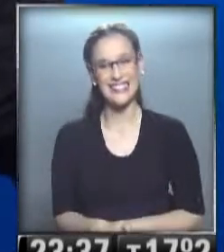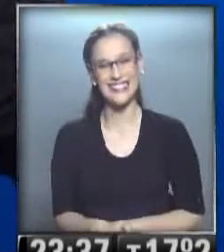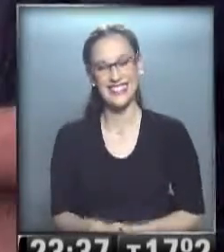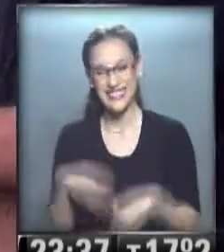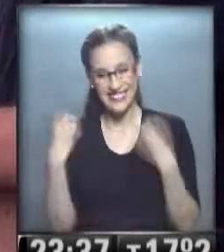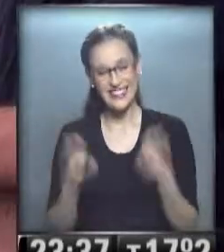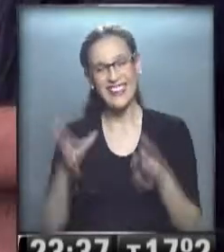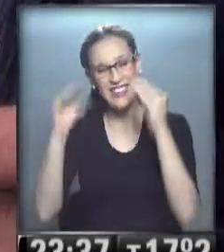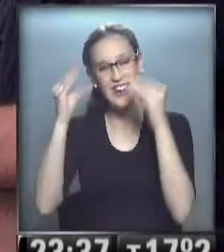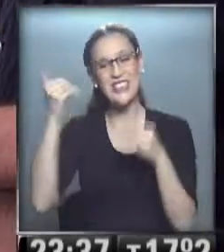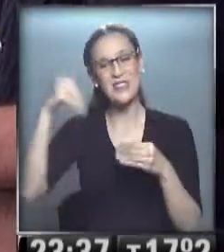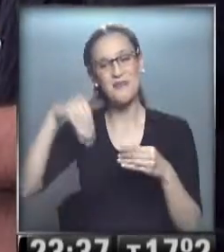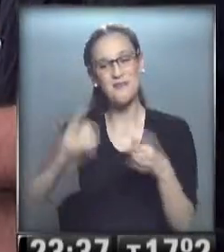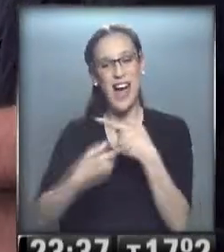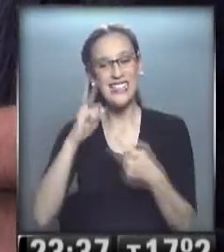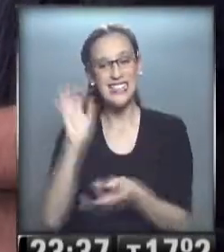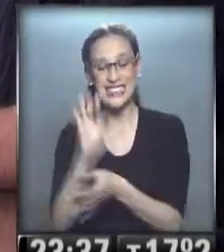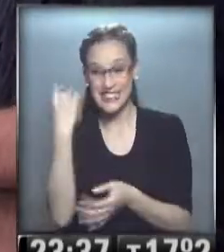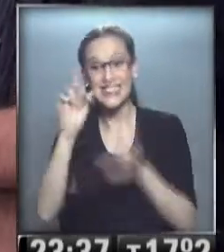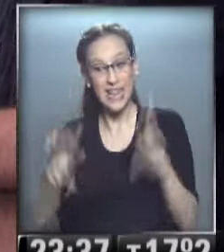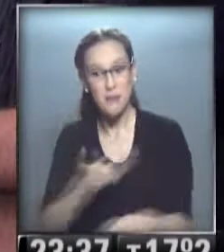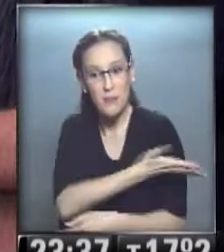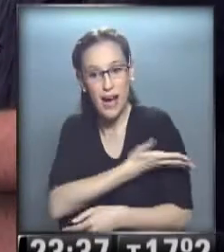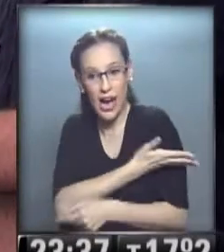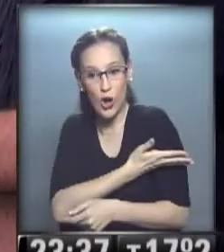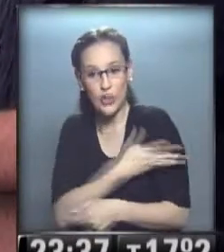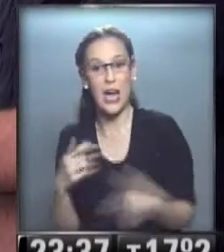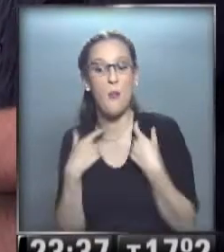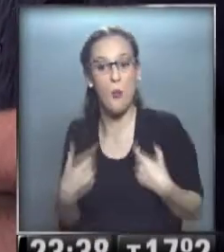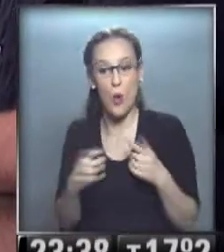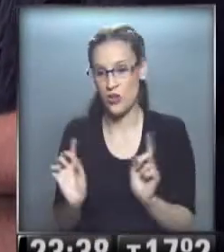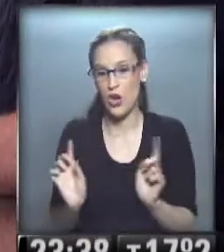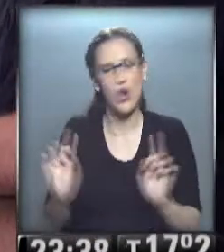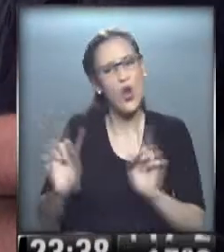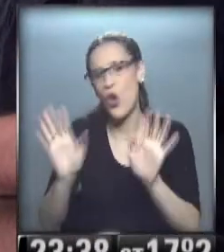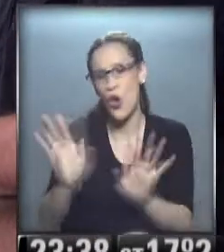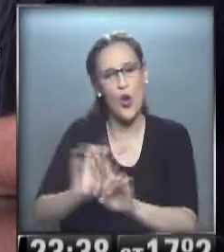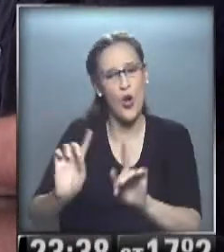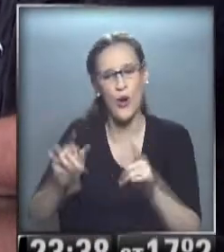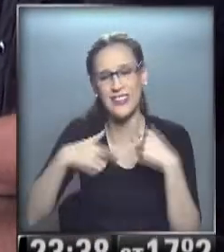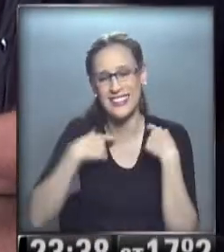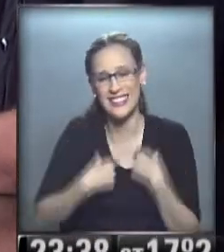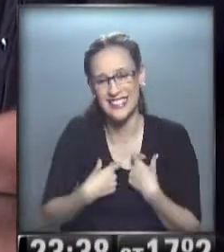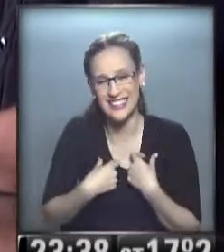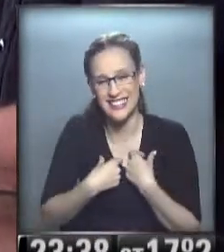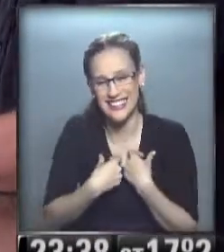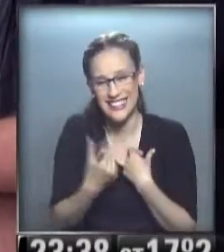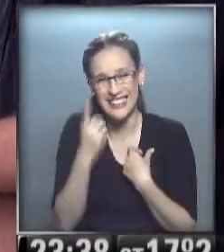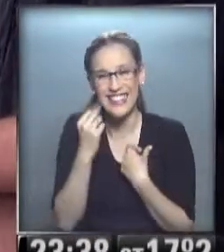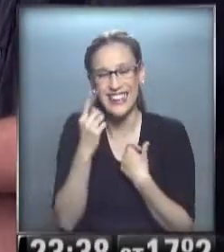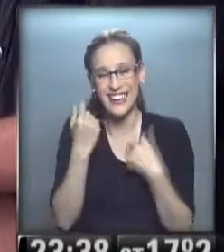bienvenido Maxi Martina, usted también de manga corta, sí, no lleva la musculosa. Te pido por favor no de musculosa, ¿musculosa hombre no? Con musculosa no. No va, ¿no? No, no,